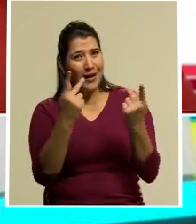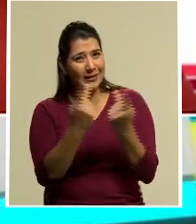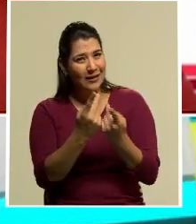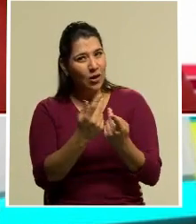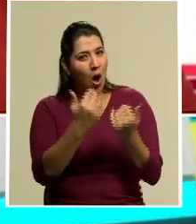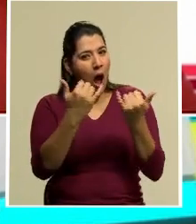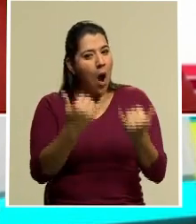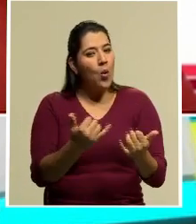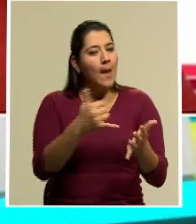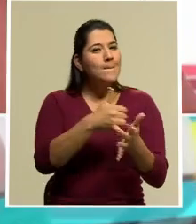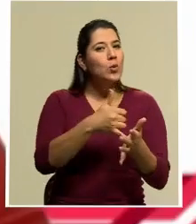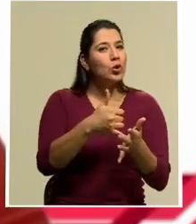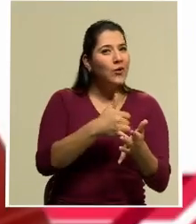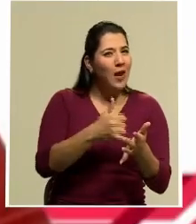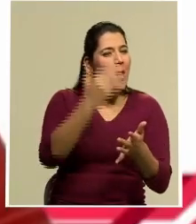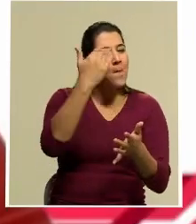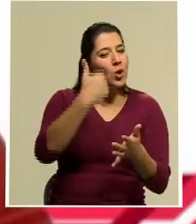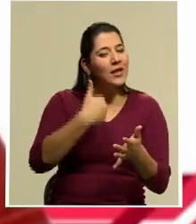corrupción?